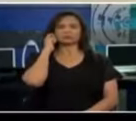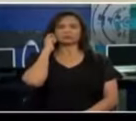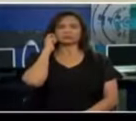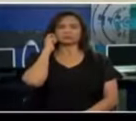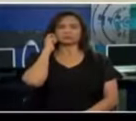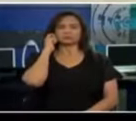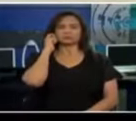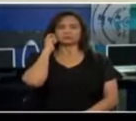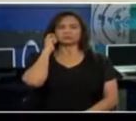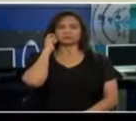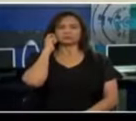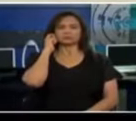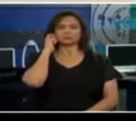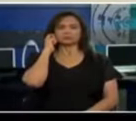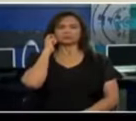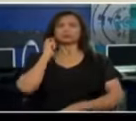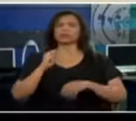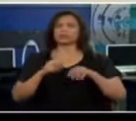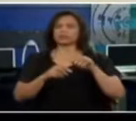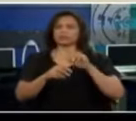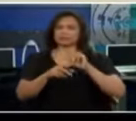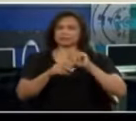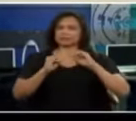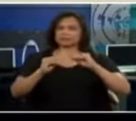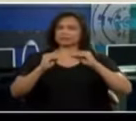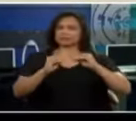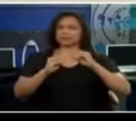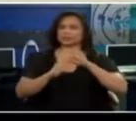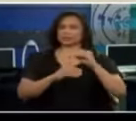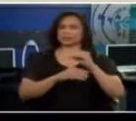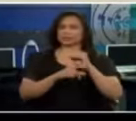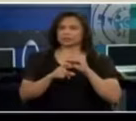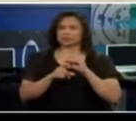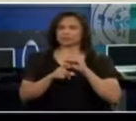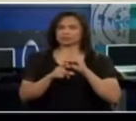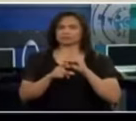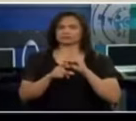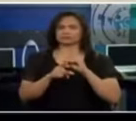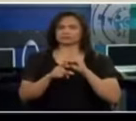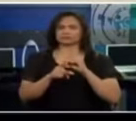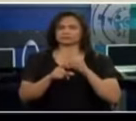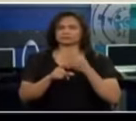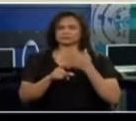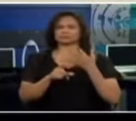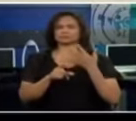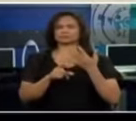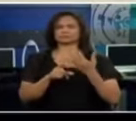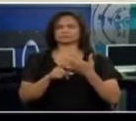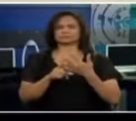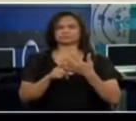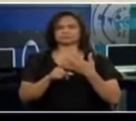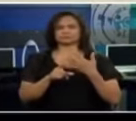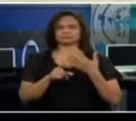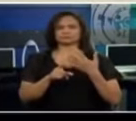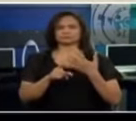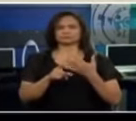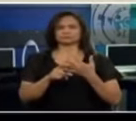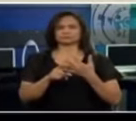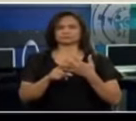Ulises Rodríguez de Proindustria comunicó conmigo, se comunicaron conmigo y me mostraron el interés de que nos trasladáramos hasta